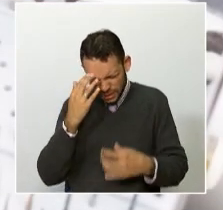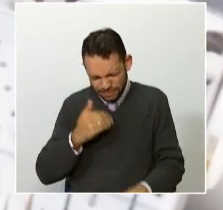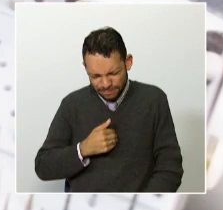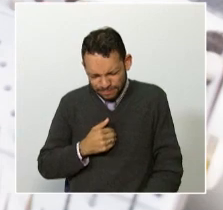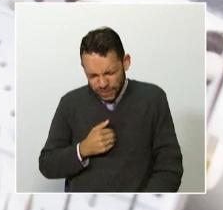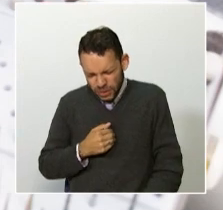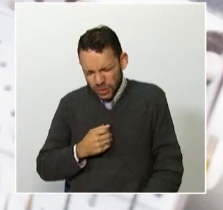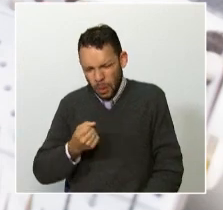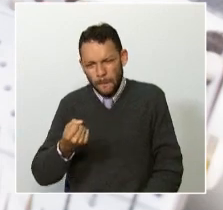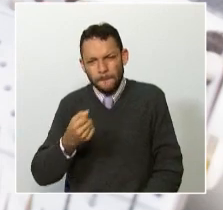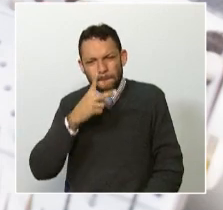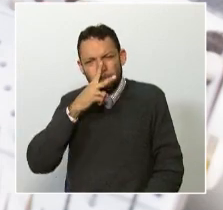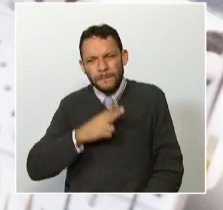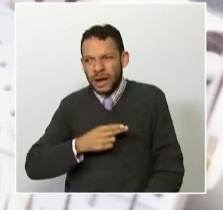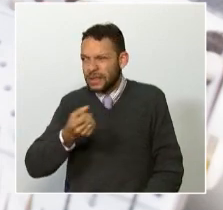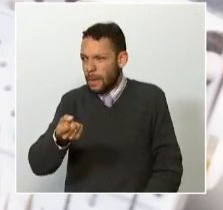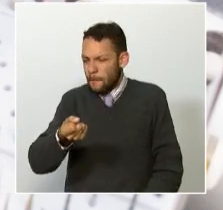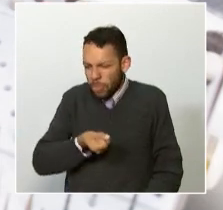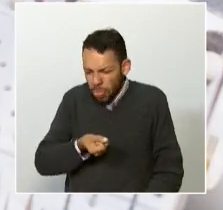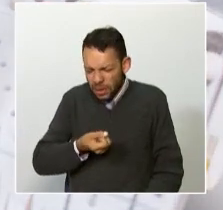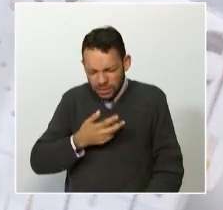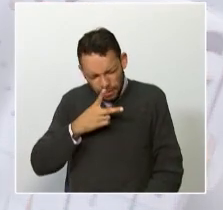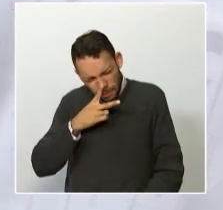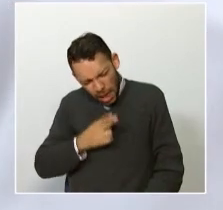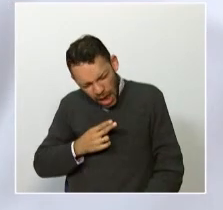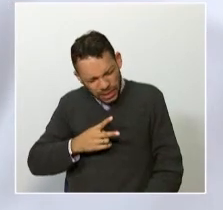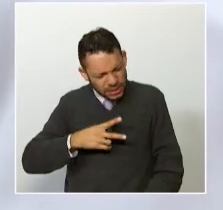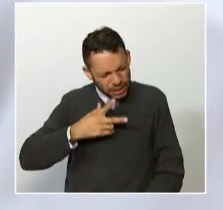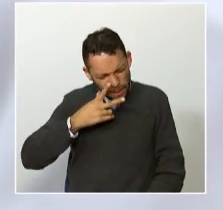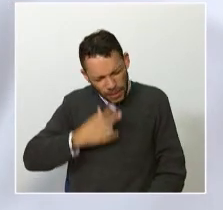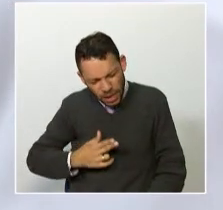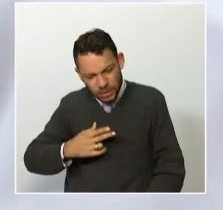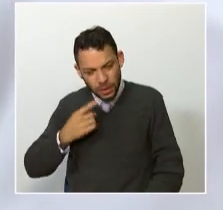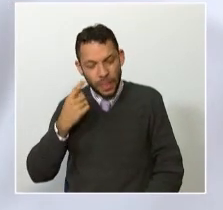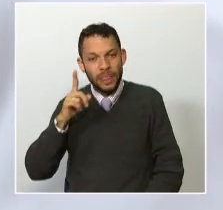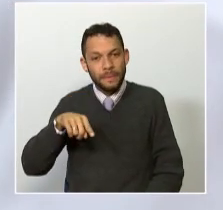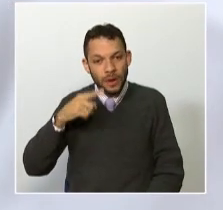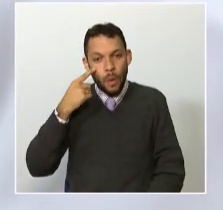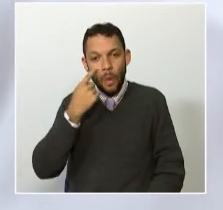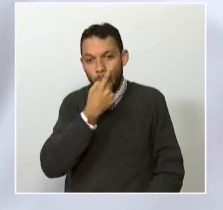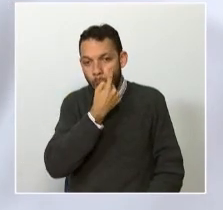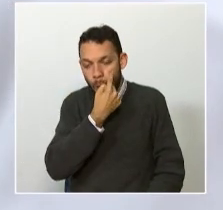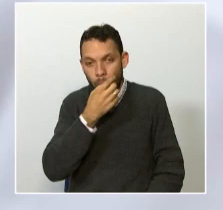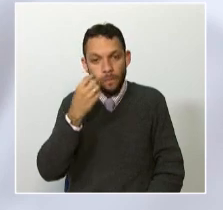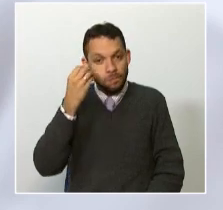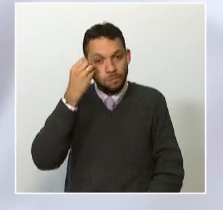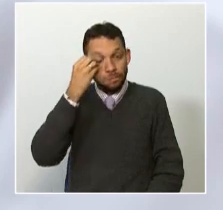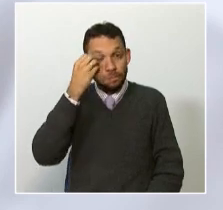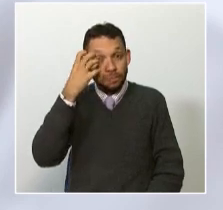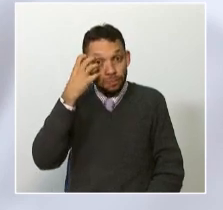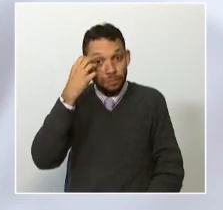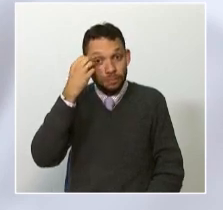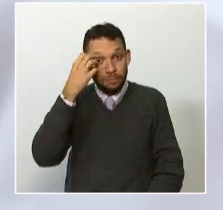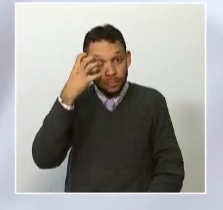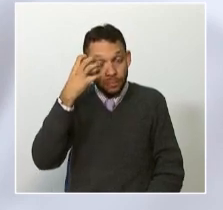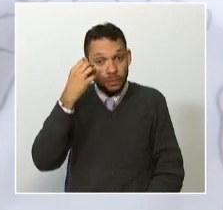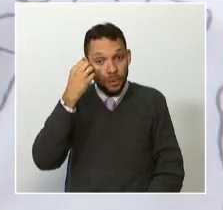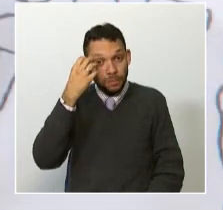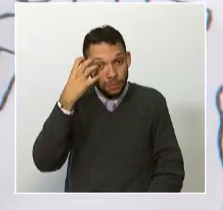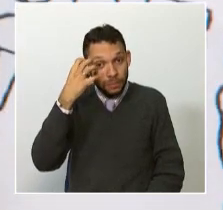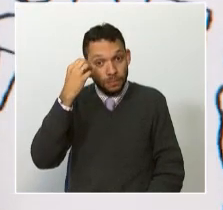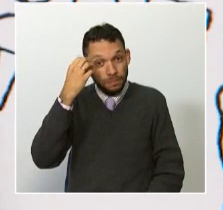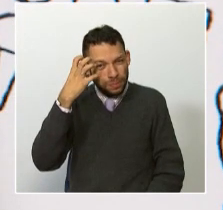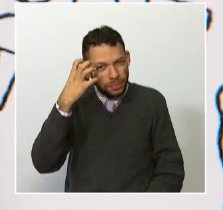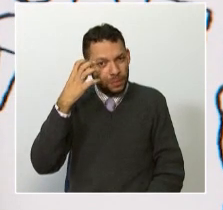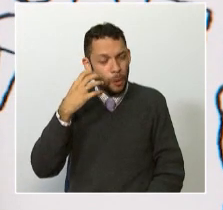le preguntaba a la doctora Adriana ayer que por qué me molestaba más el ojo derecho si la inflamación la tengo acá al lado izquierdo. Ella me